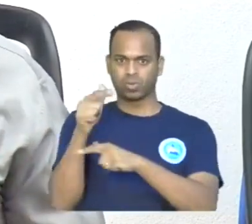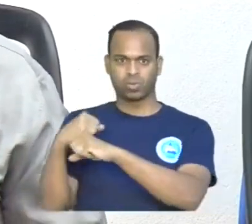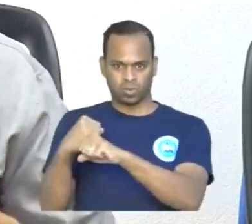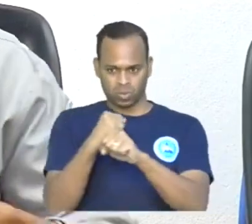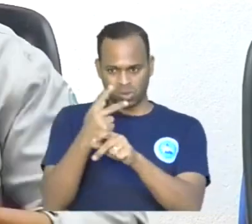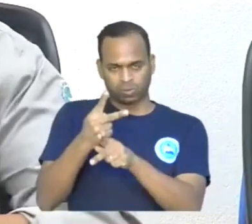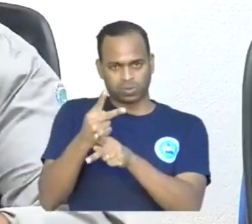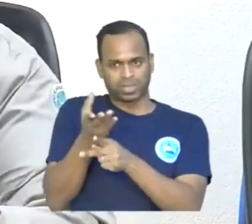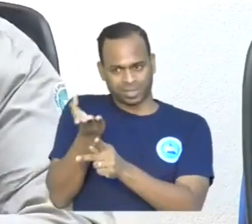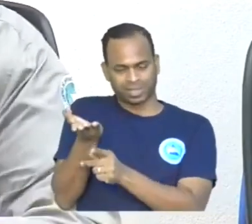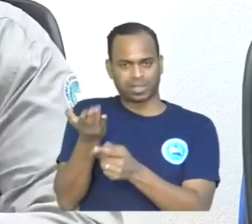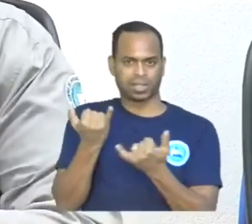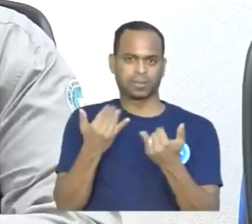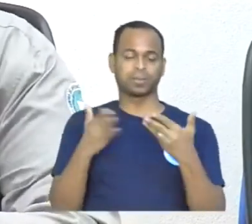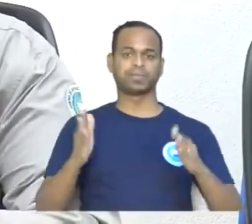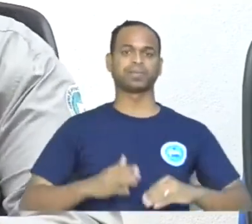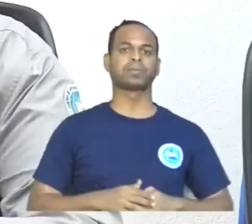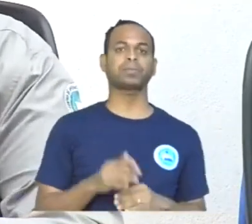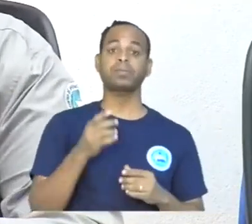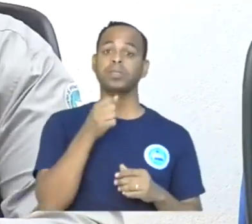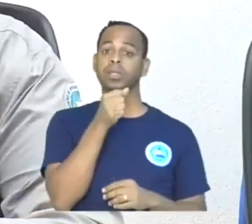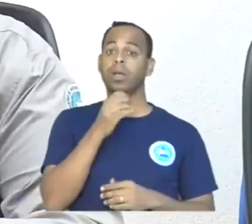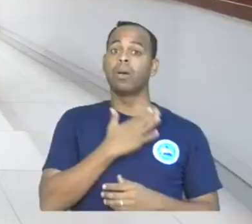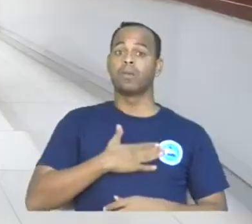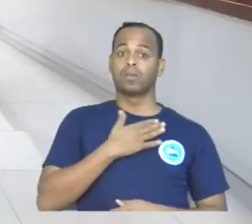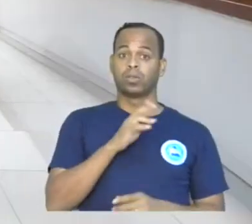momentos. Preguntas, usa el micrófono, por favor.